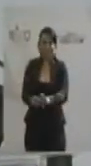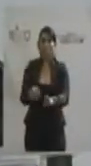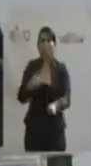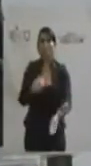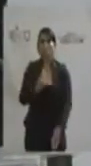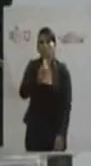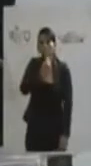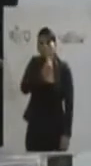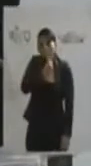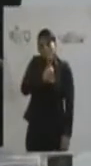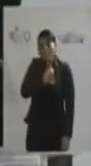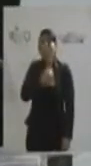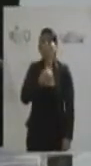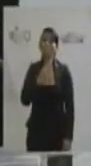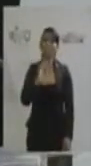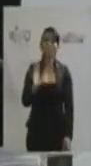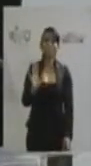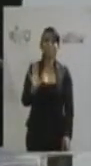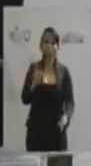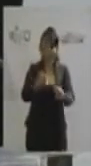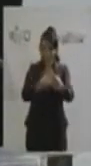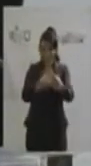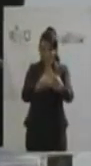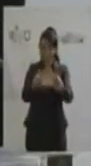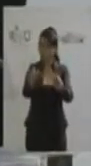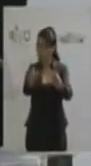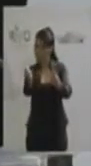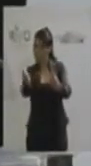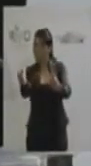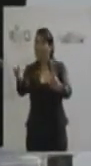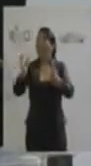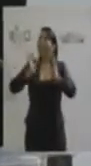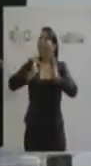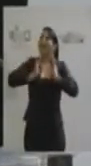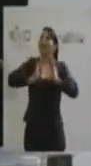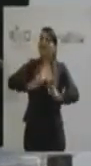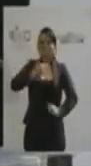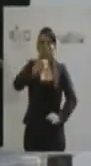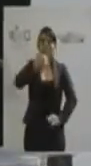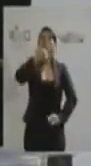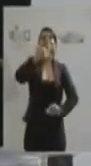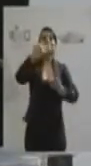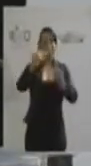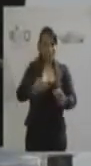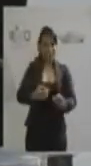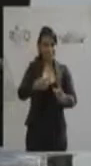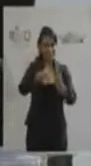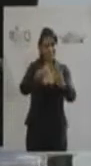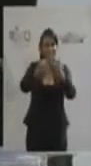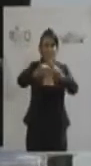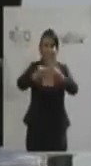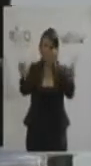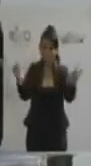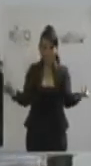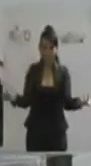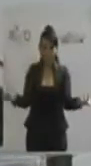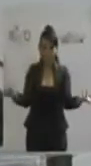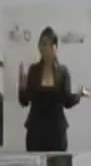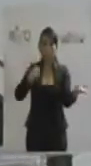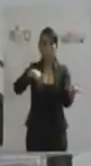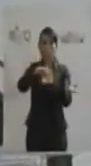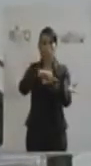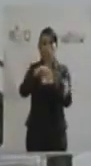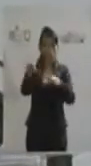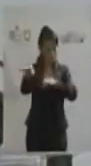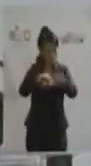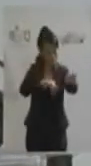resignación y otra cosa es estar satisfecho y sentir que vives con bienestar. Nosotros sí vamos a